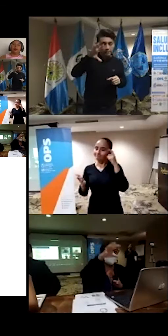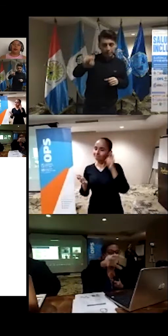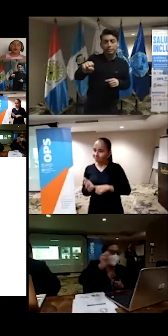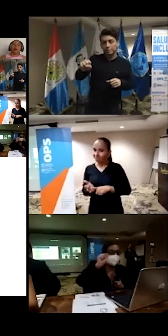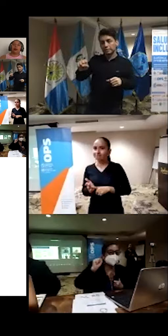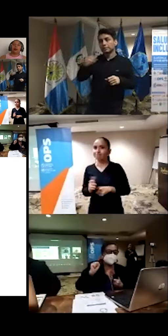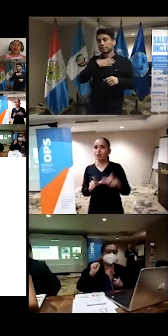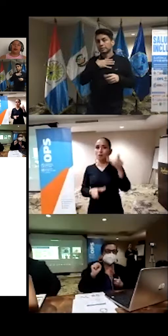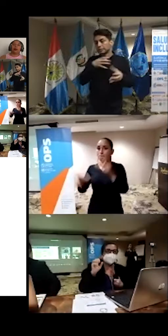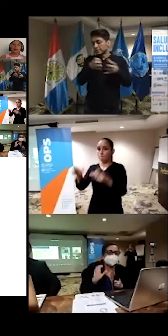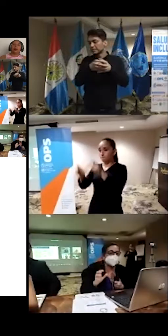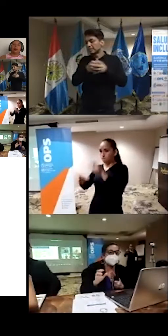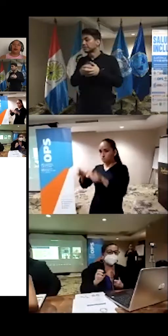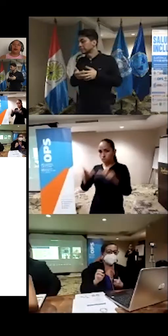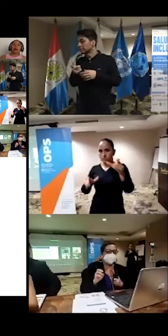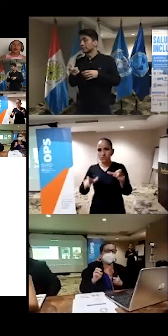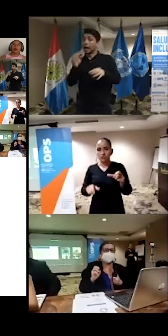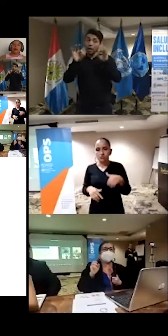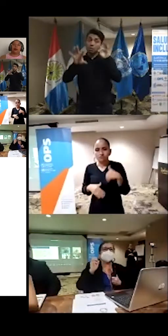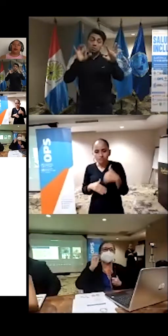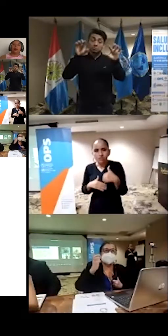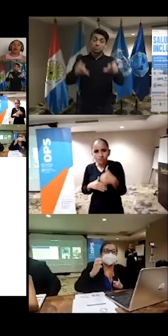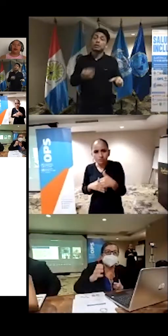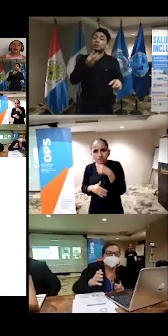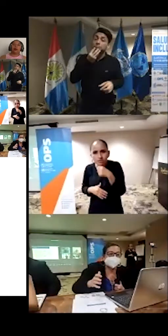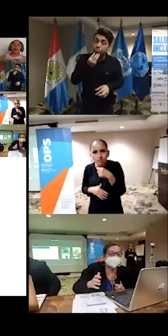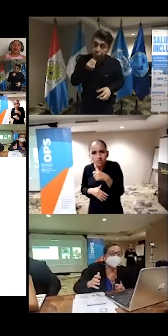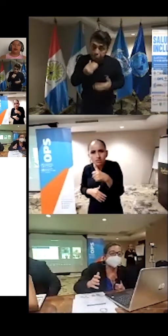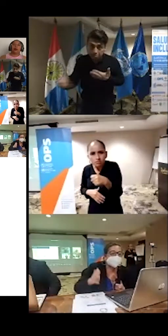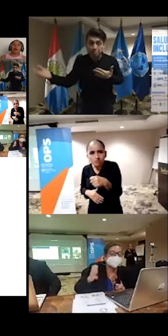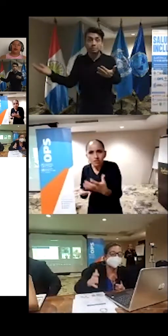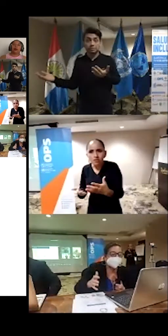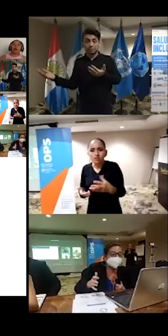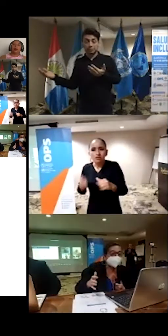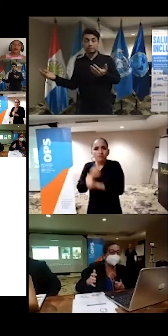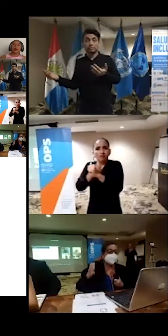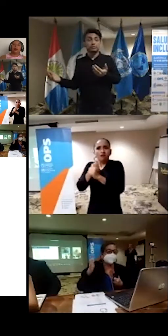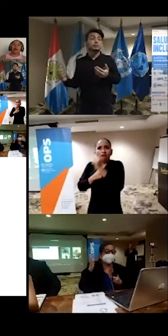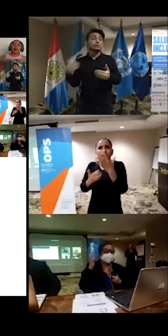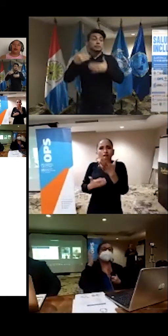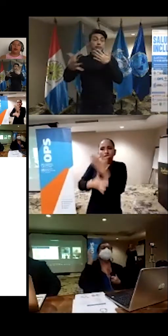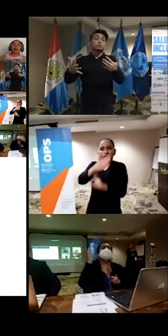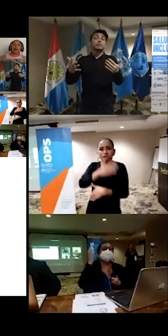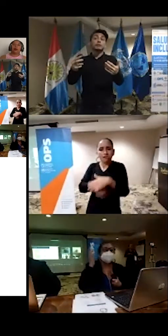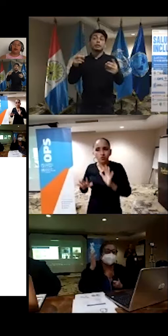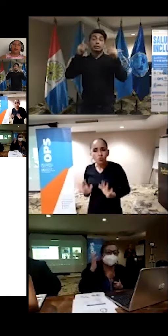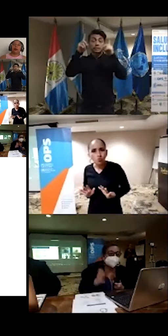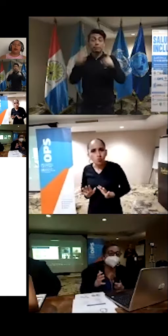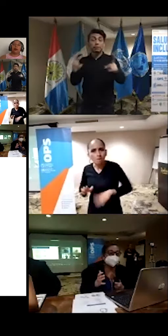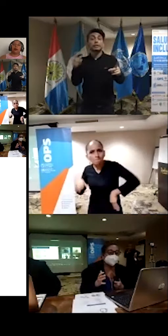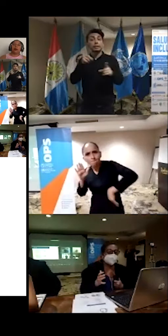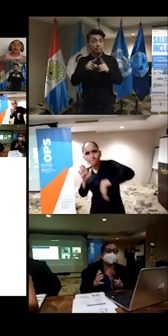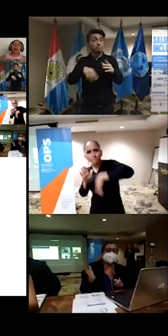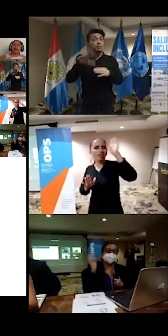nuestra población envejece, que el riesgo de discapacidad es